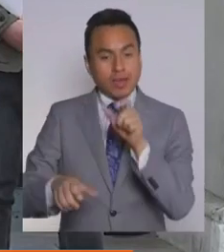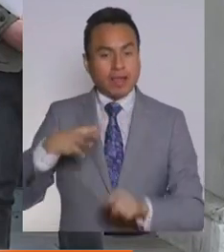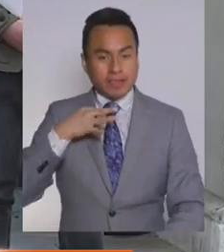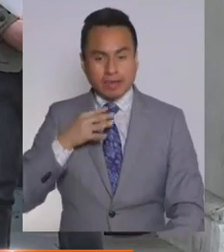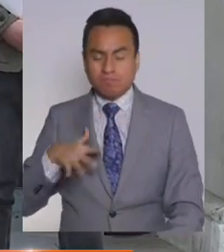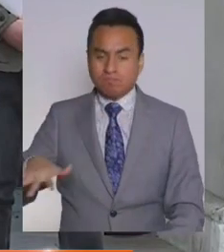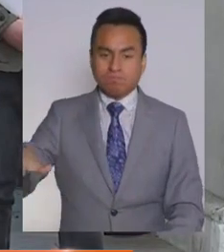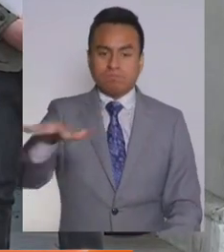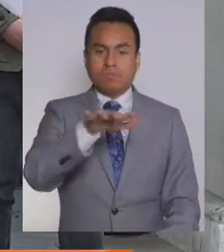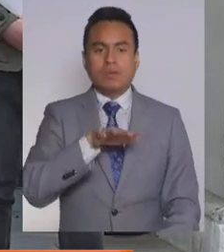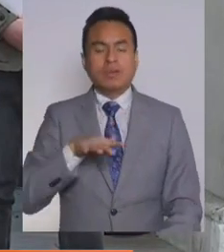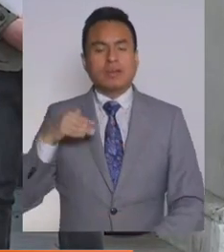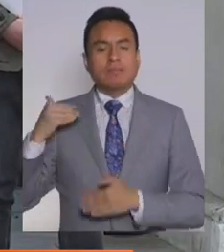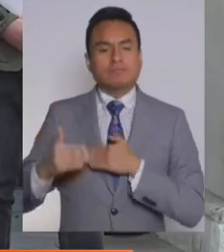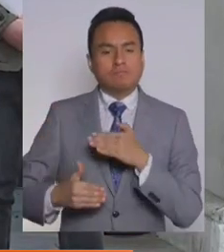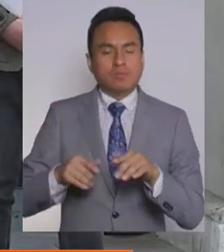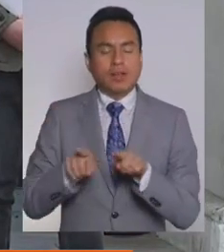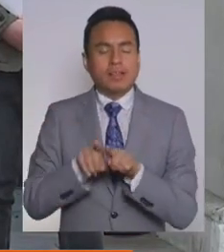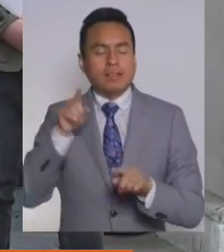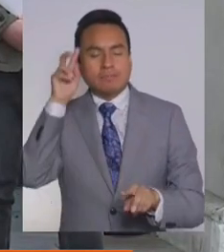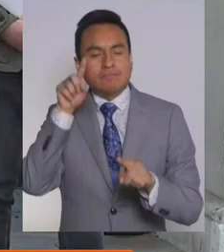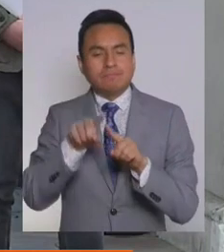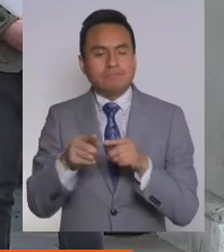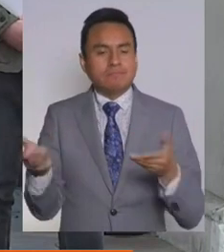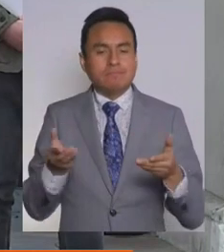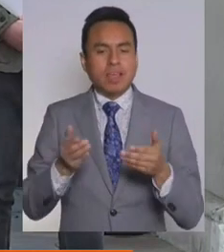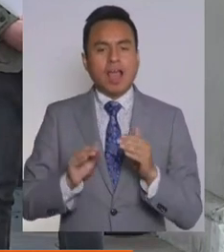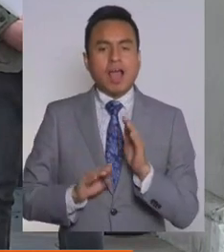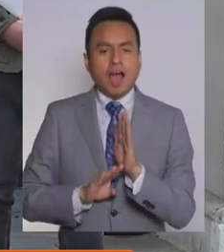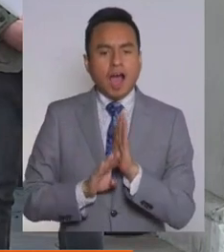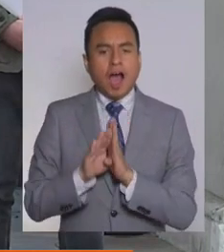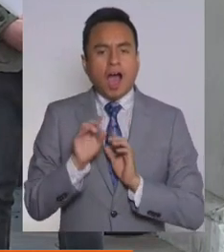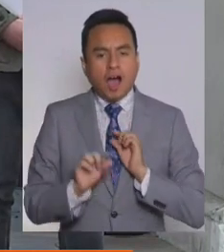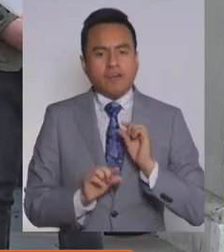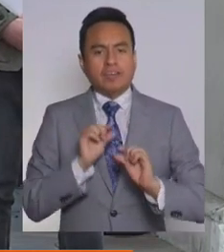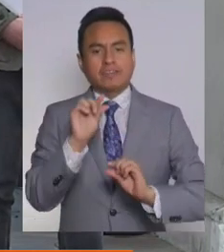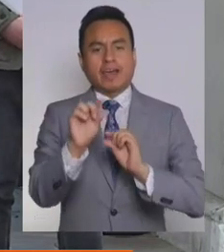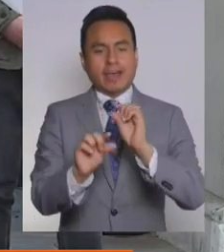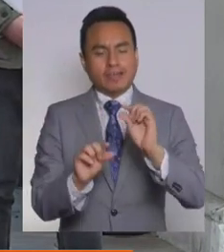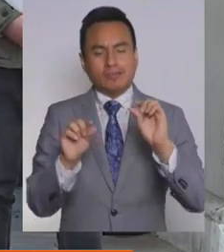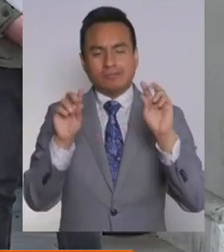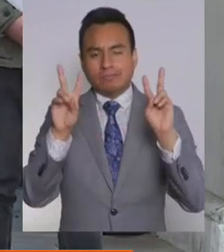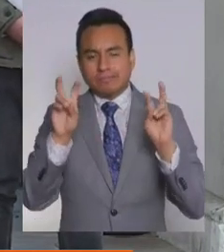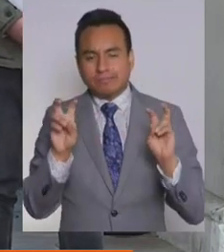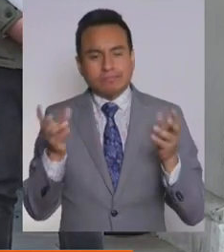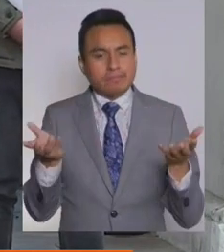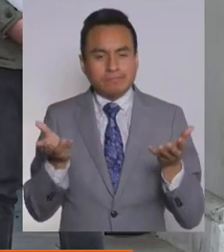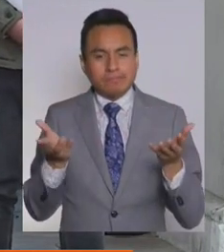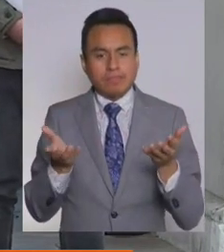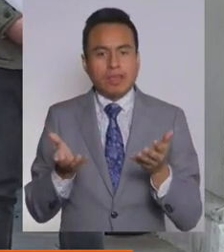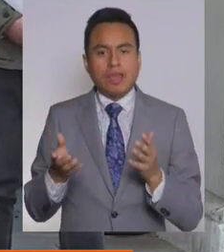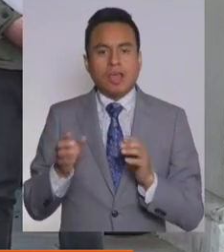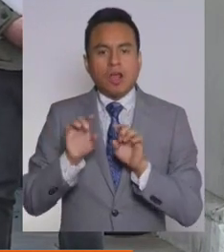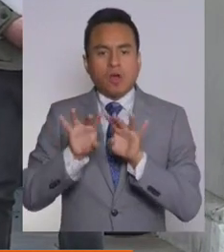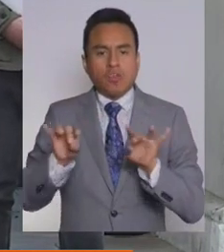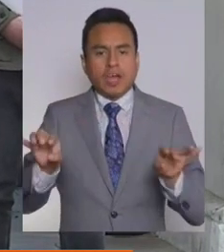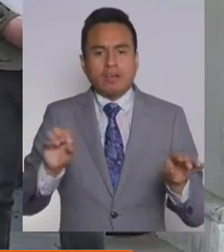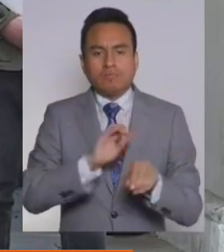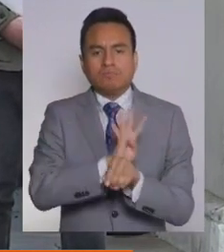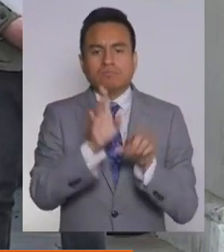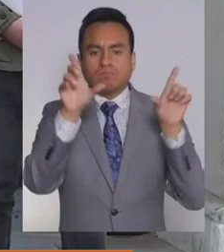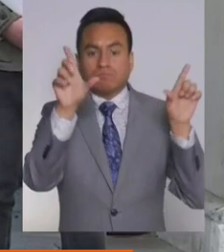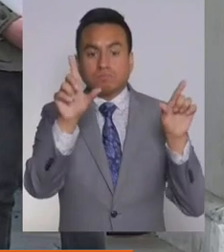ciudadanía, hemos venido realizando con el objeto de ir avanzando en lo que dice relación con los contagios y su